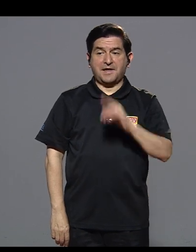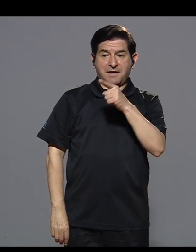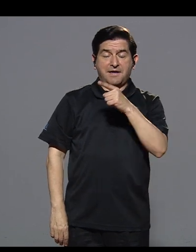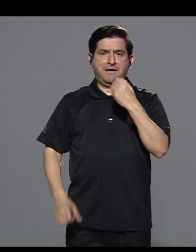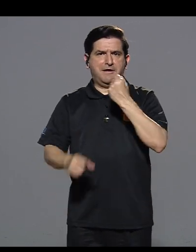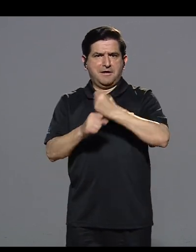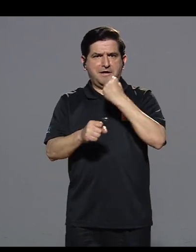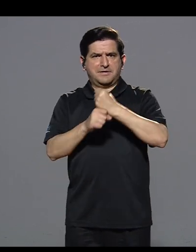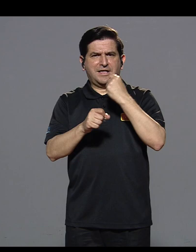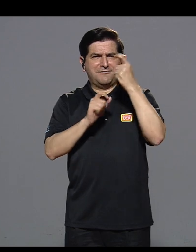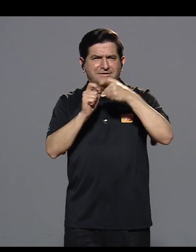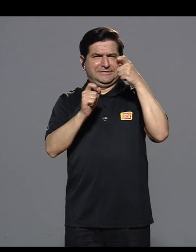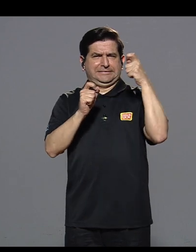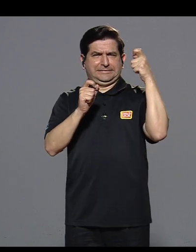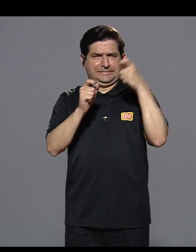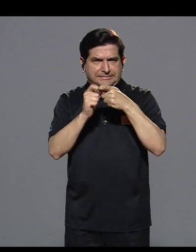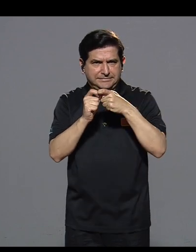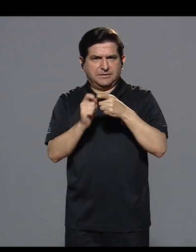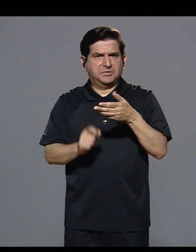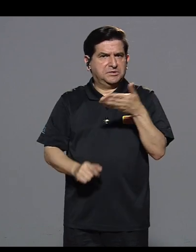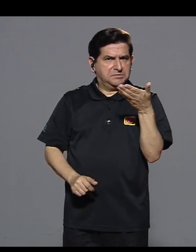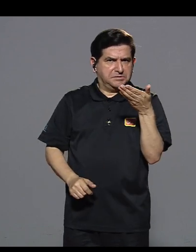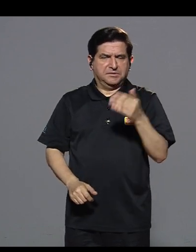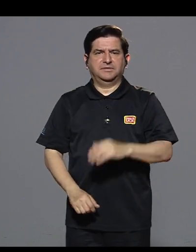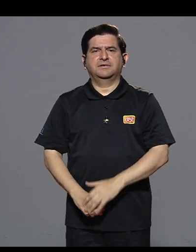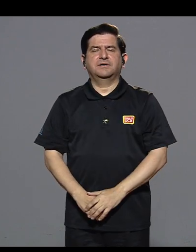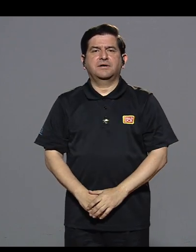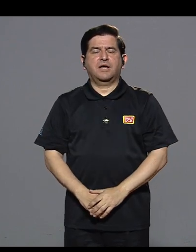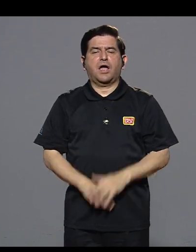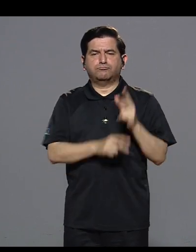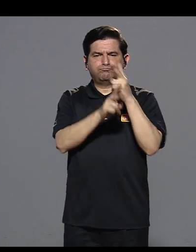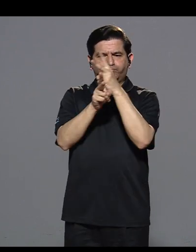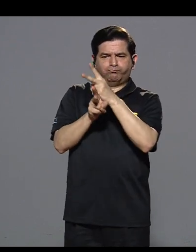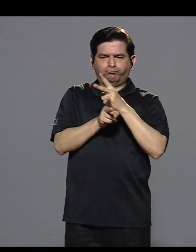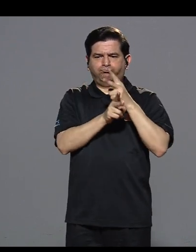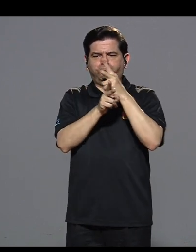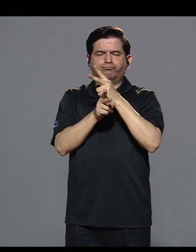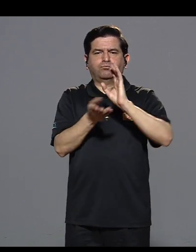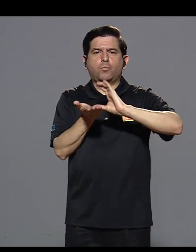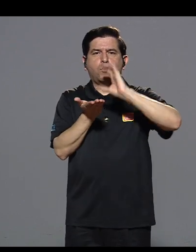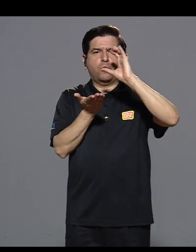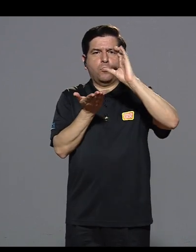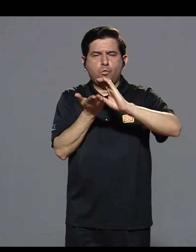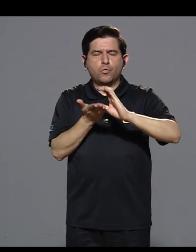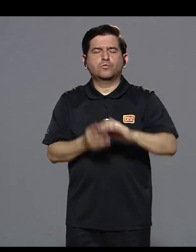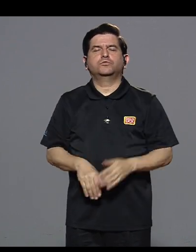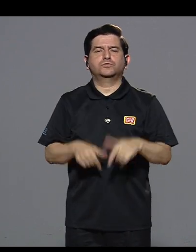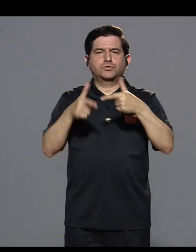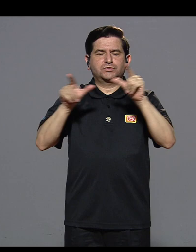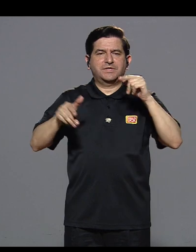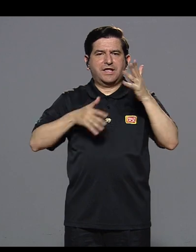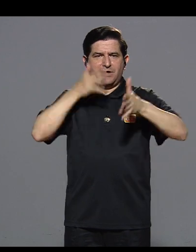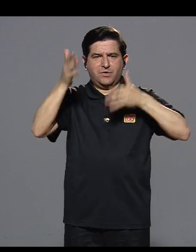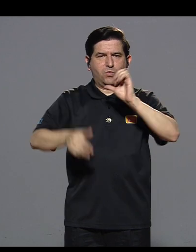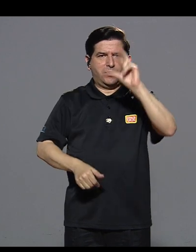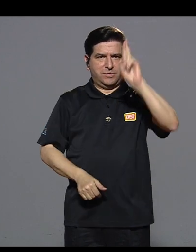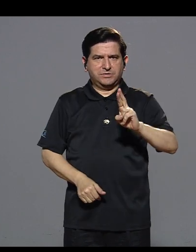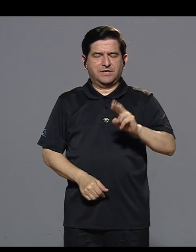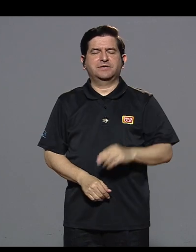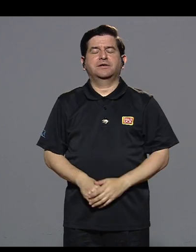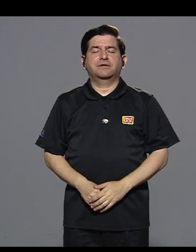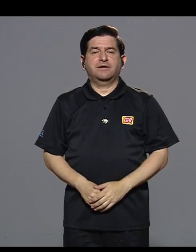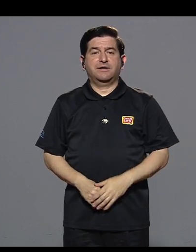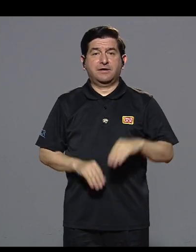Bueno, ella trabaja concretamente en la supervisión de los cursos de lengua de señas